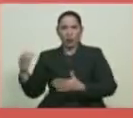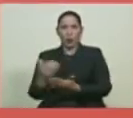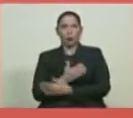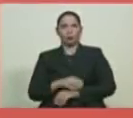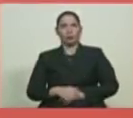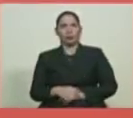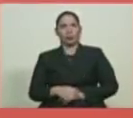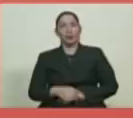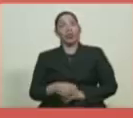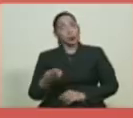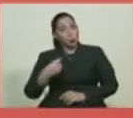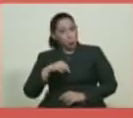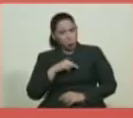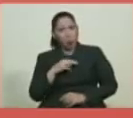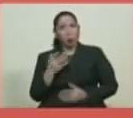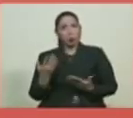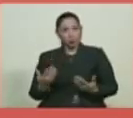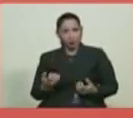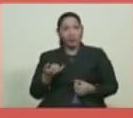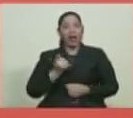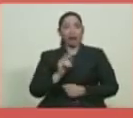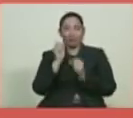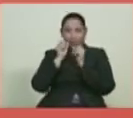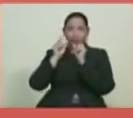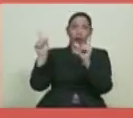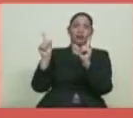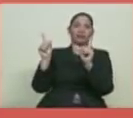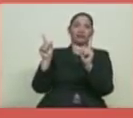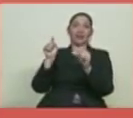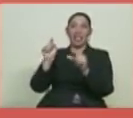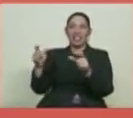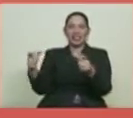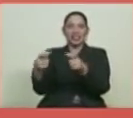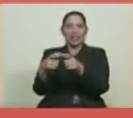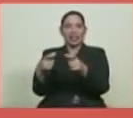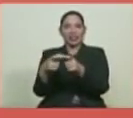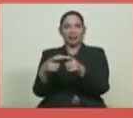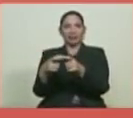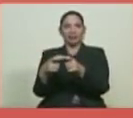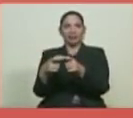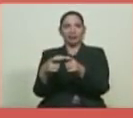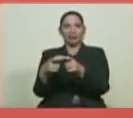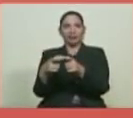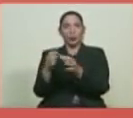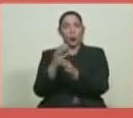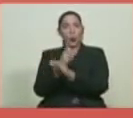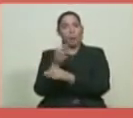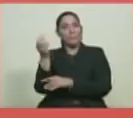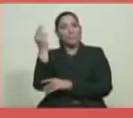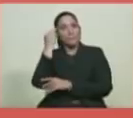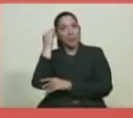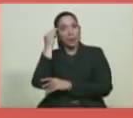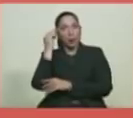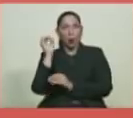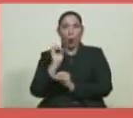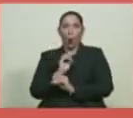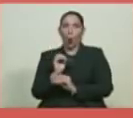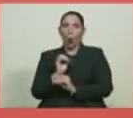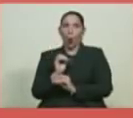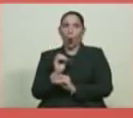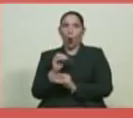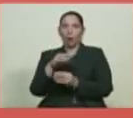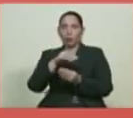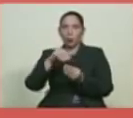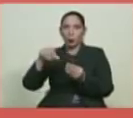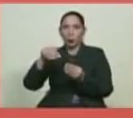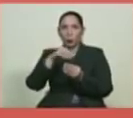una sorpresita. Y esos carnés les van a servir solamente para jugar memoria, o si le echan un poquito de sal, a los morazos se